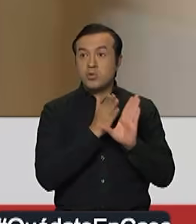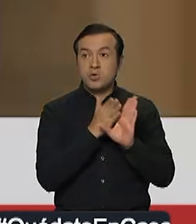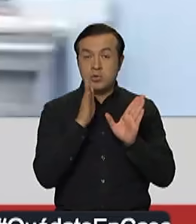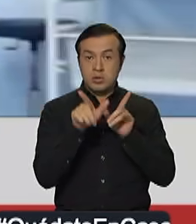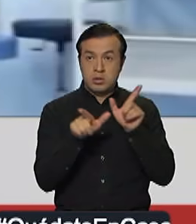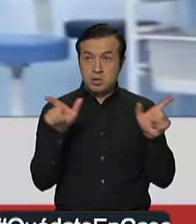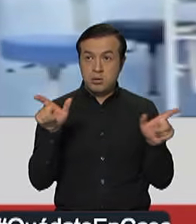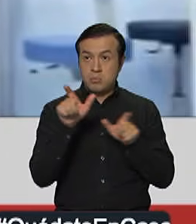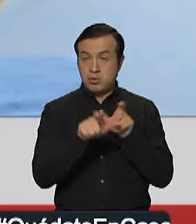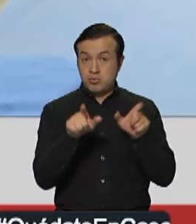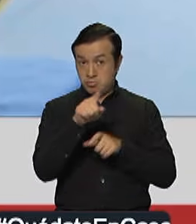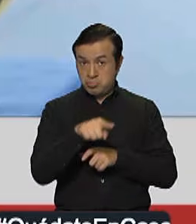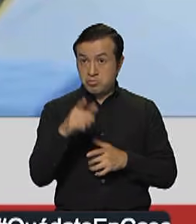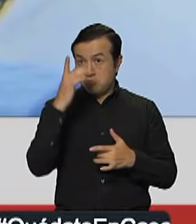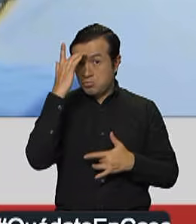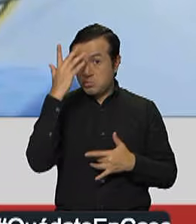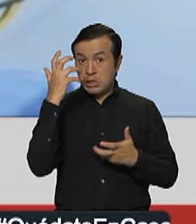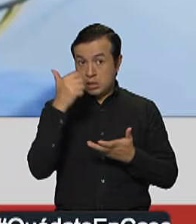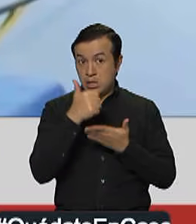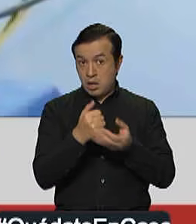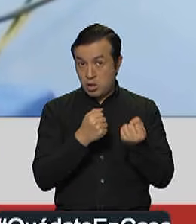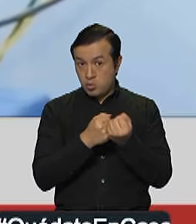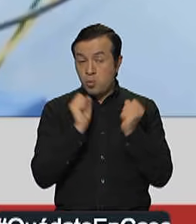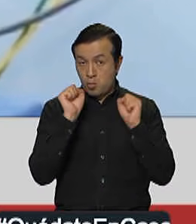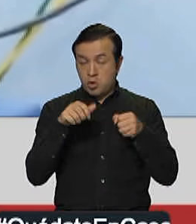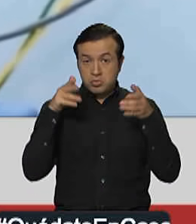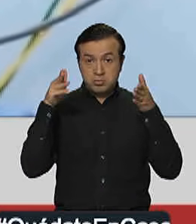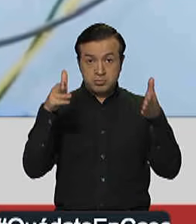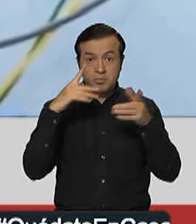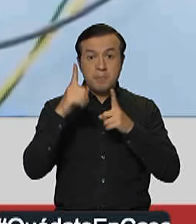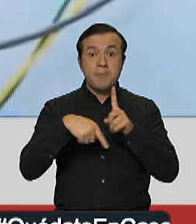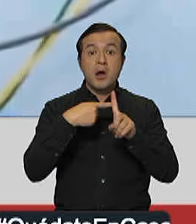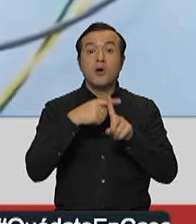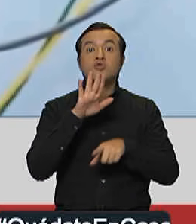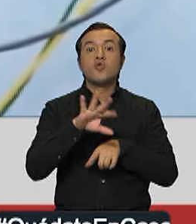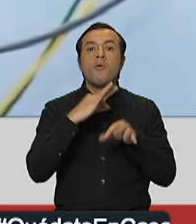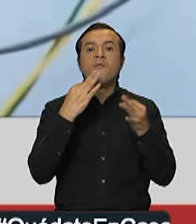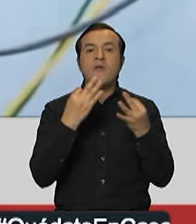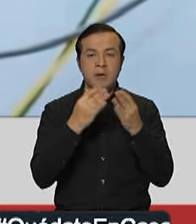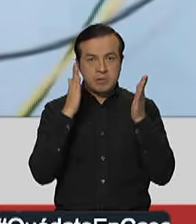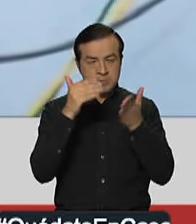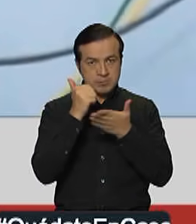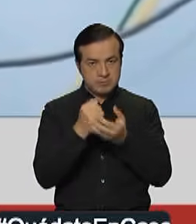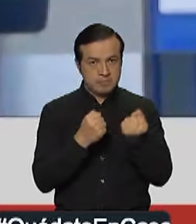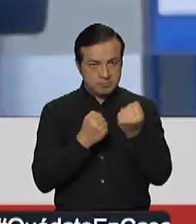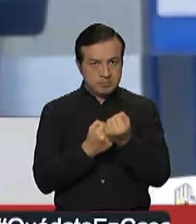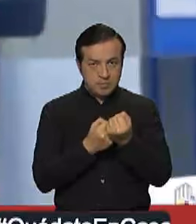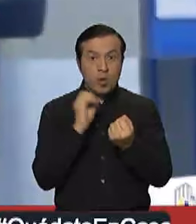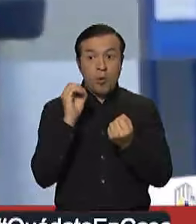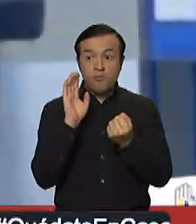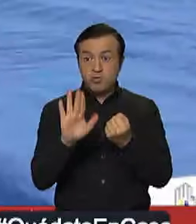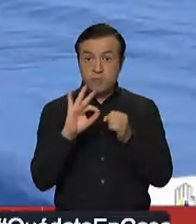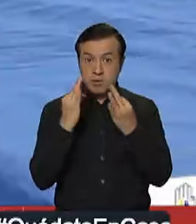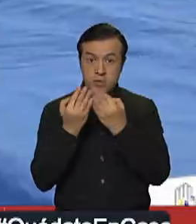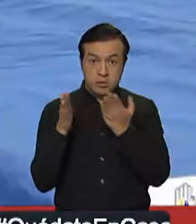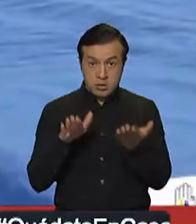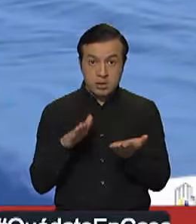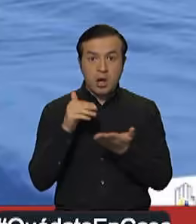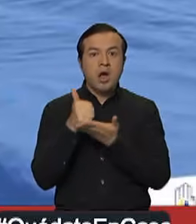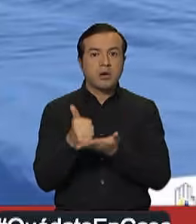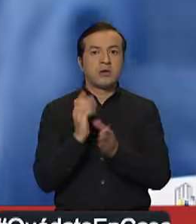los pacientes interesados en la unidad hospitalaria y a sus familiares en caso de haber algún fallecido.